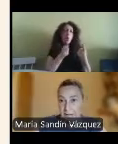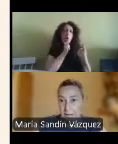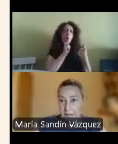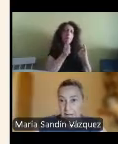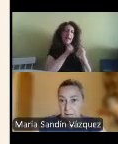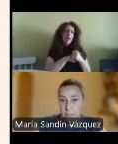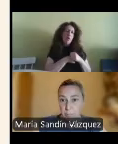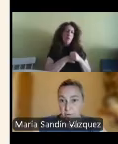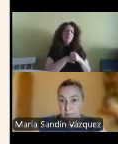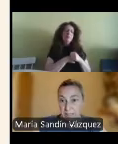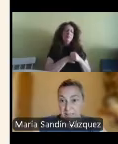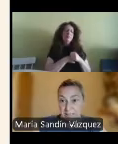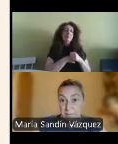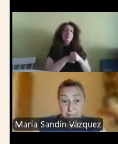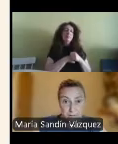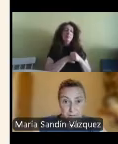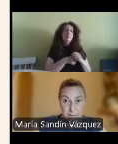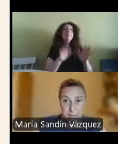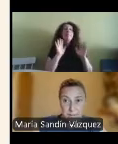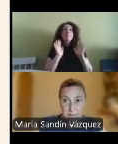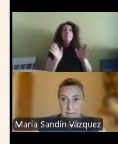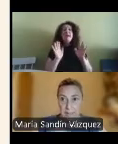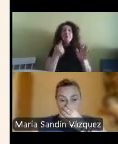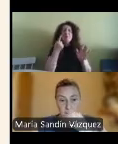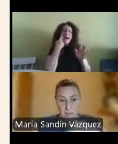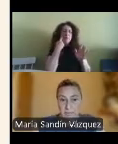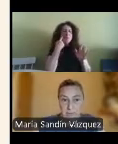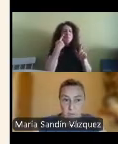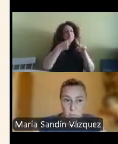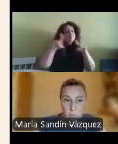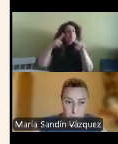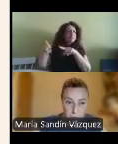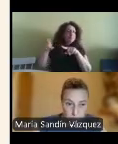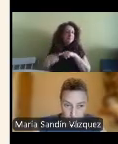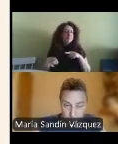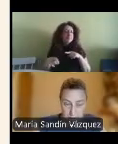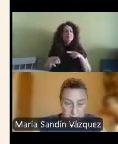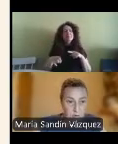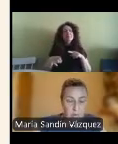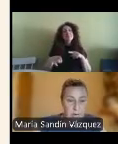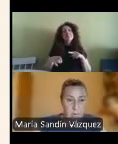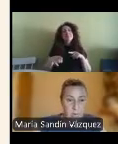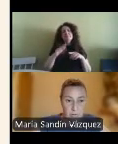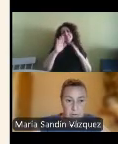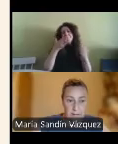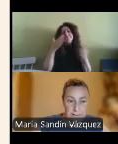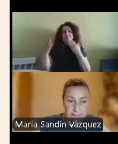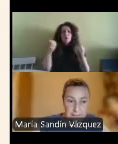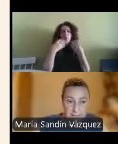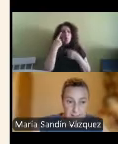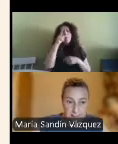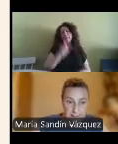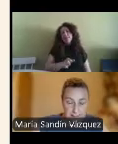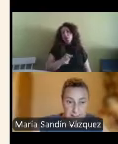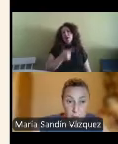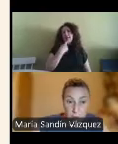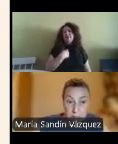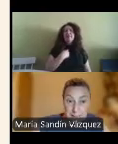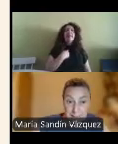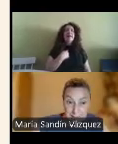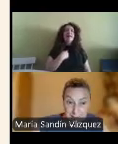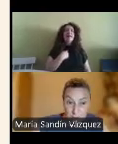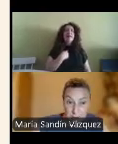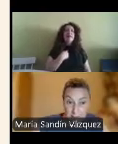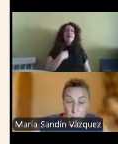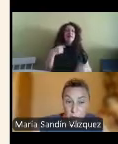ver, pues eso, qué diferencias hay en los diferentes discursos, ¿no? Pues bueno, aquí nos dice una persona,